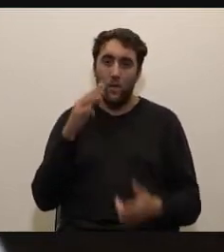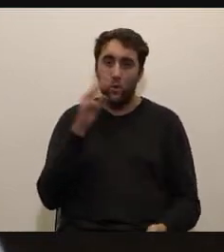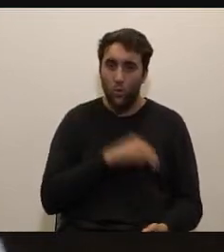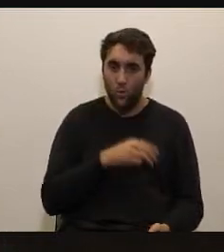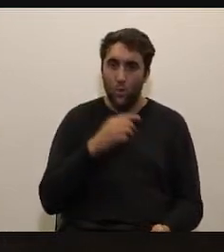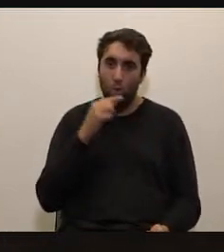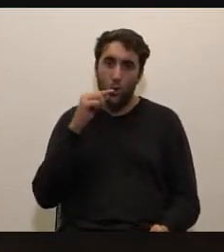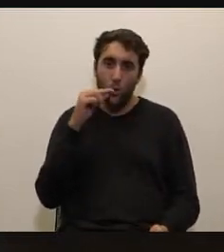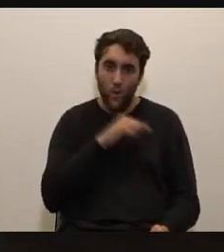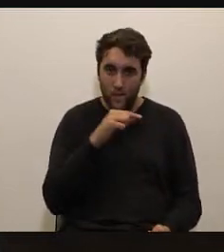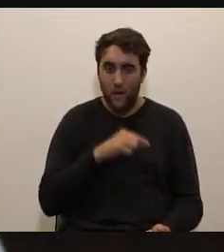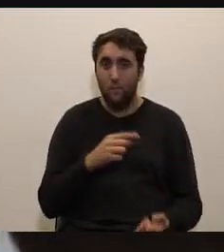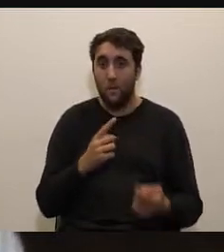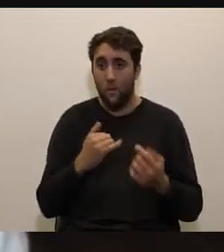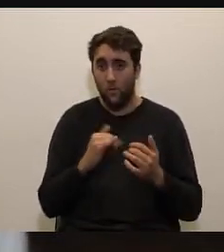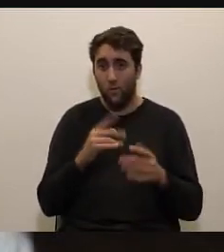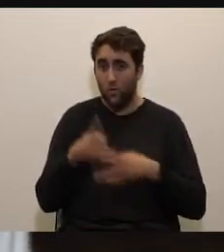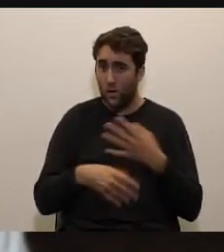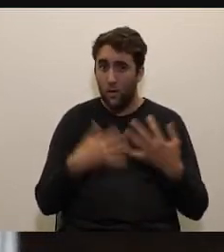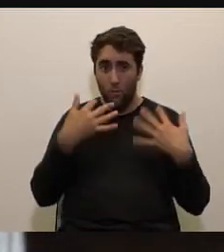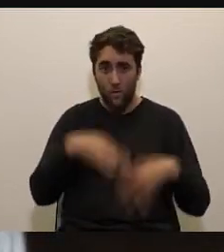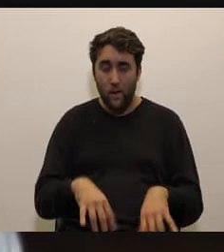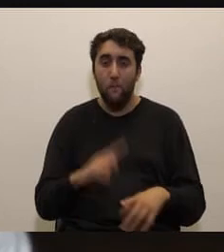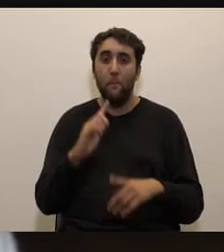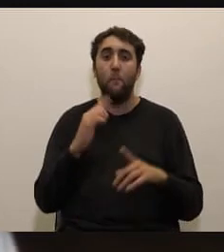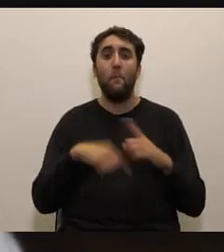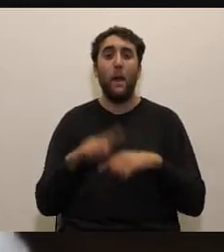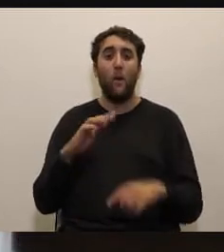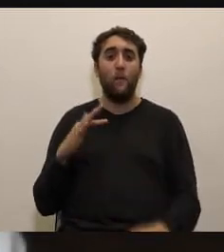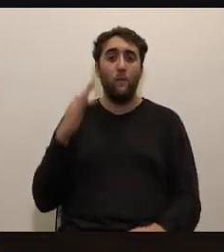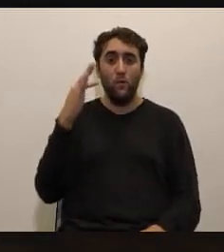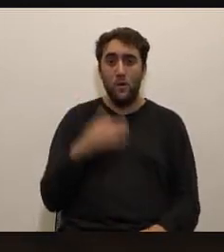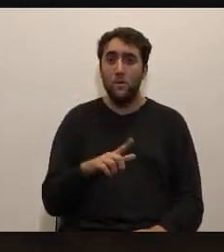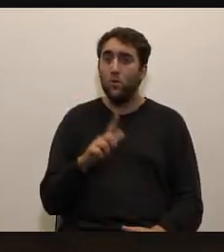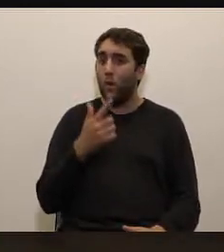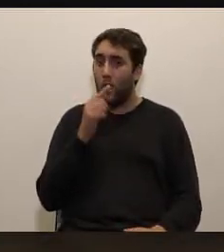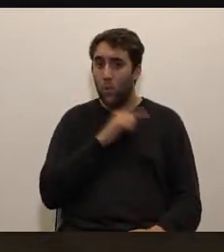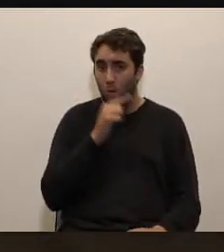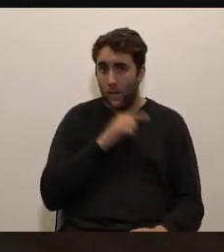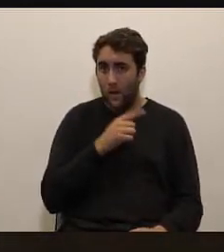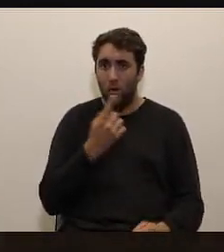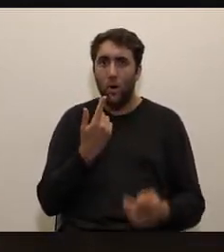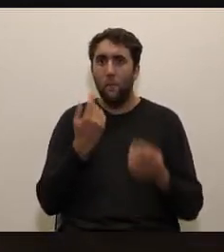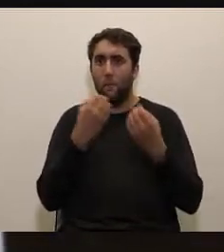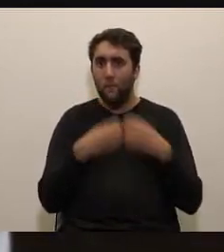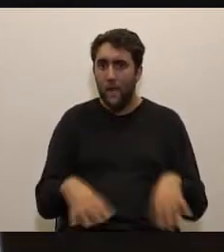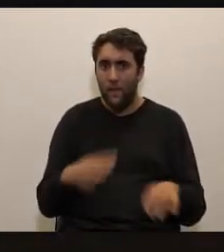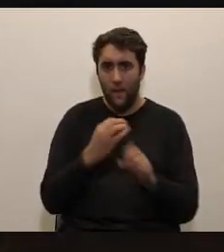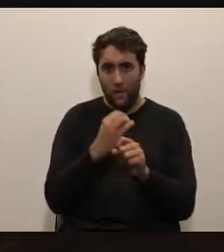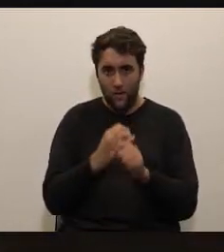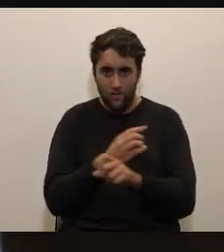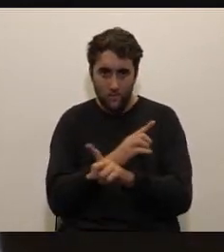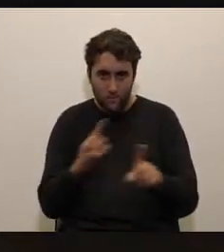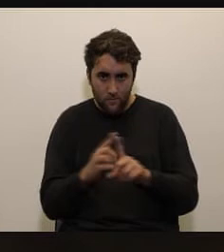sé, Twitter en nuestro caso nos anda muy bien, pero si mañana no tenemos una cuenta de Twitter, no se nos cae todo el trabajo. Nada de lo que